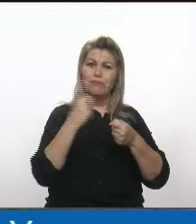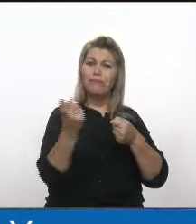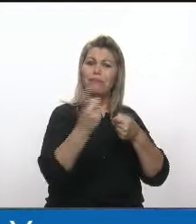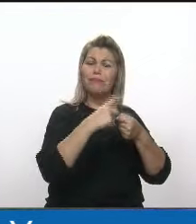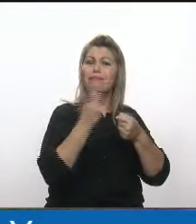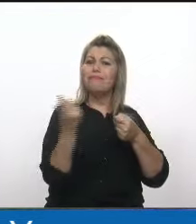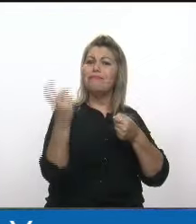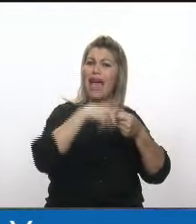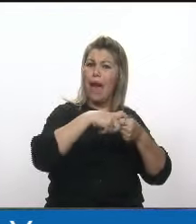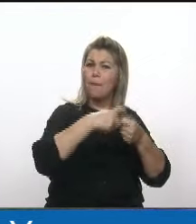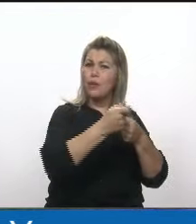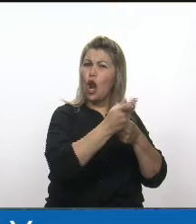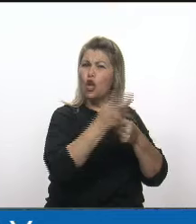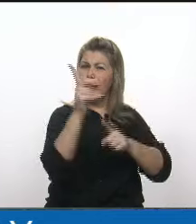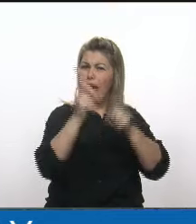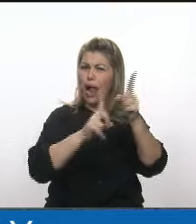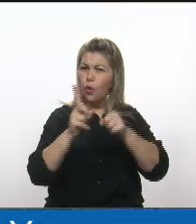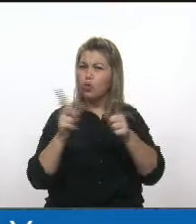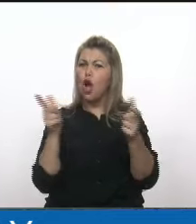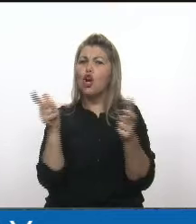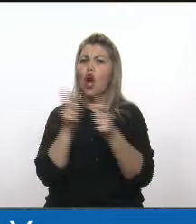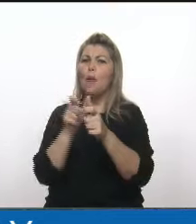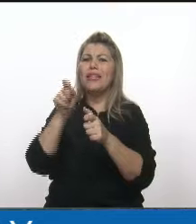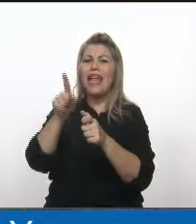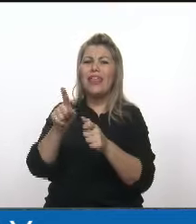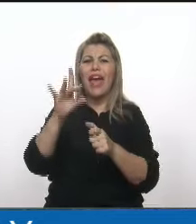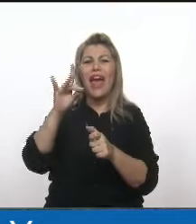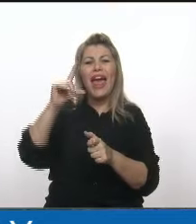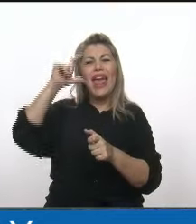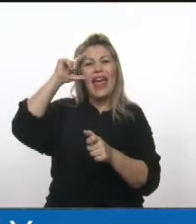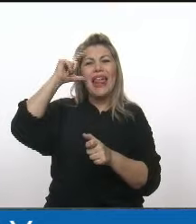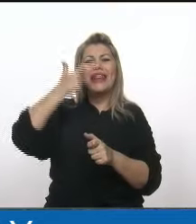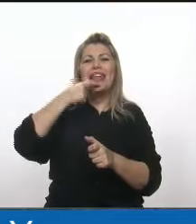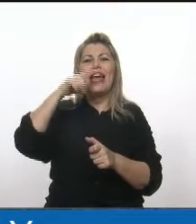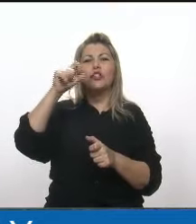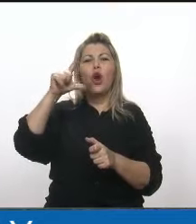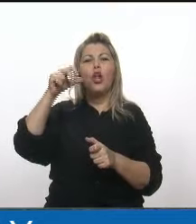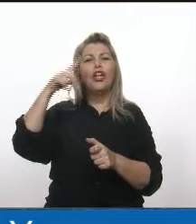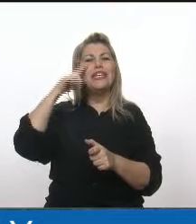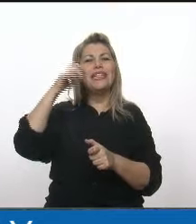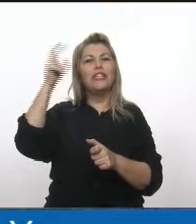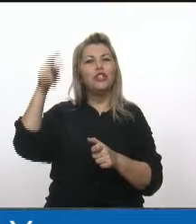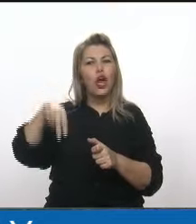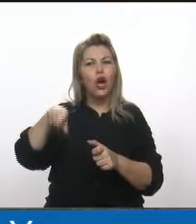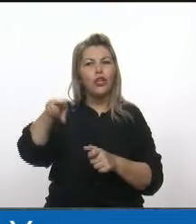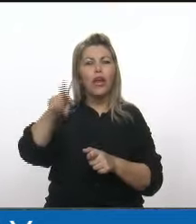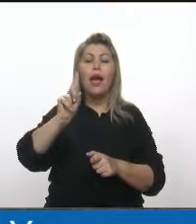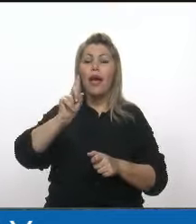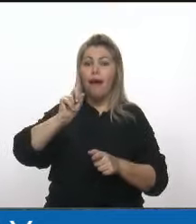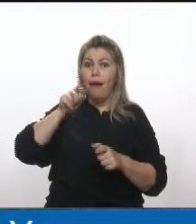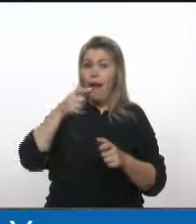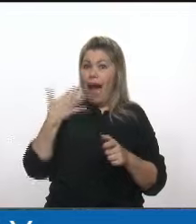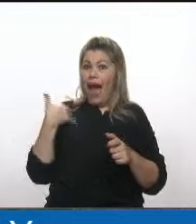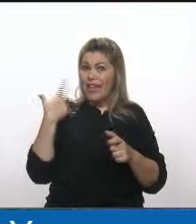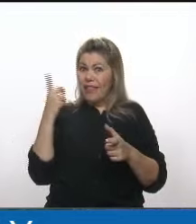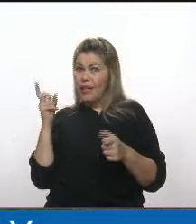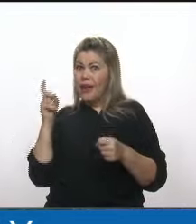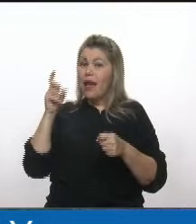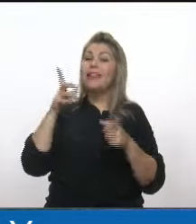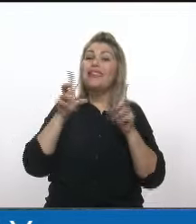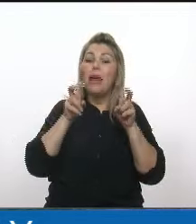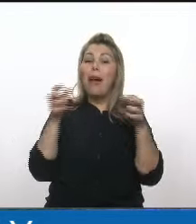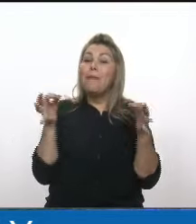descolonización y la cuestión malvinas está en el comité de colonización gracias al logro del presidente Arturo Ilia y de su